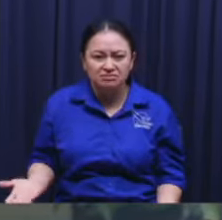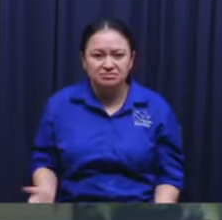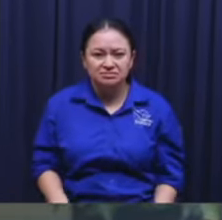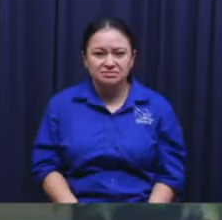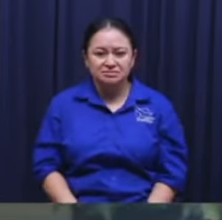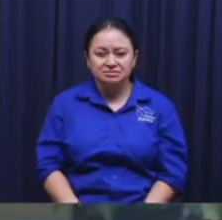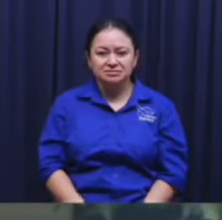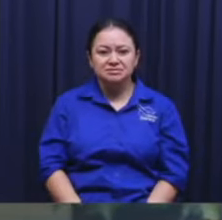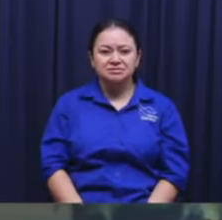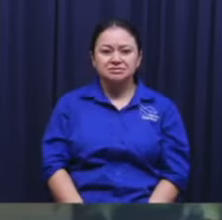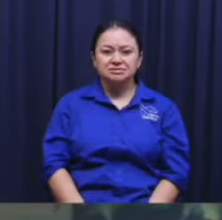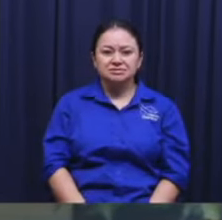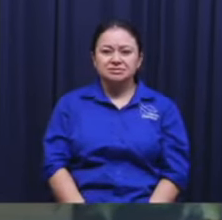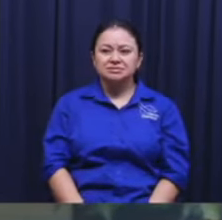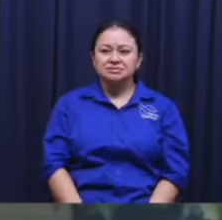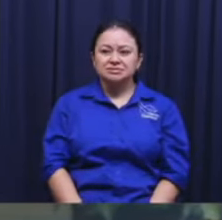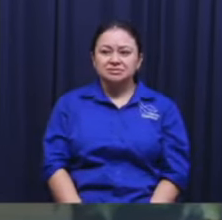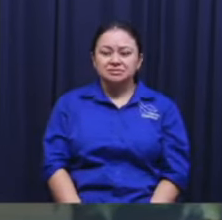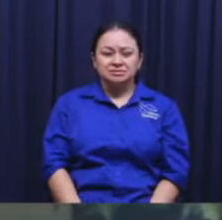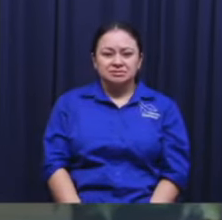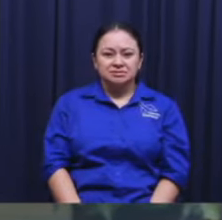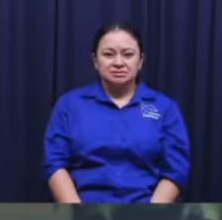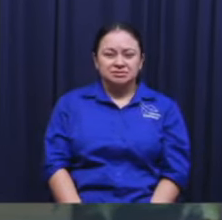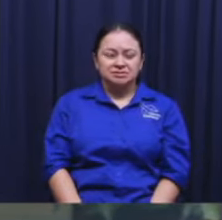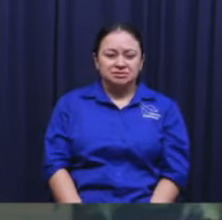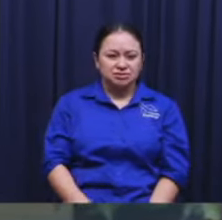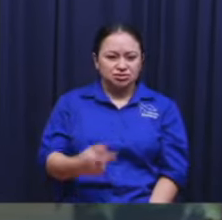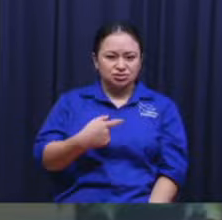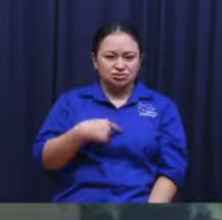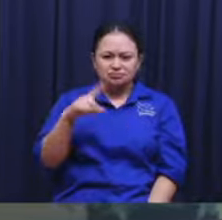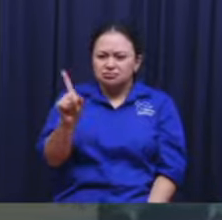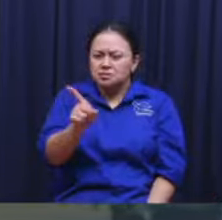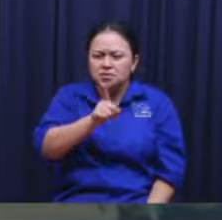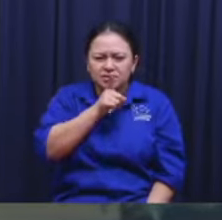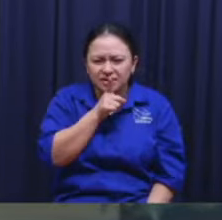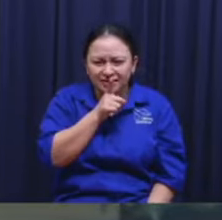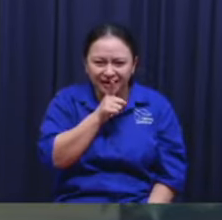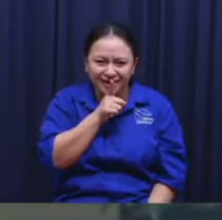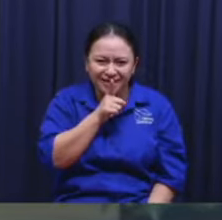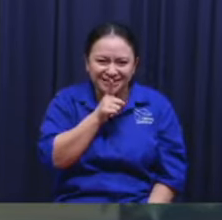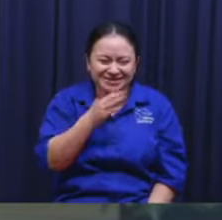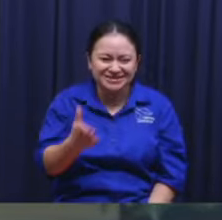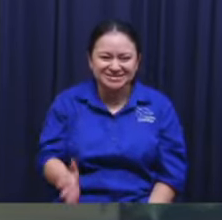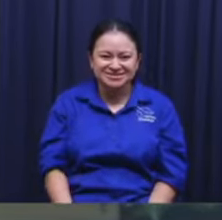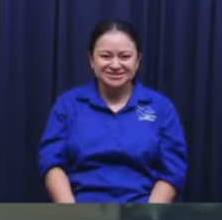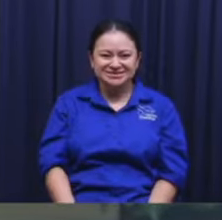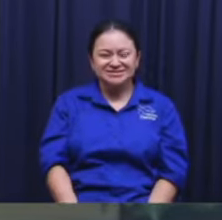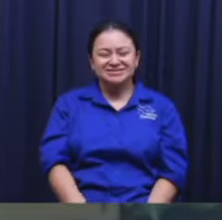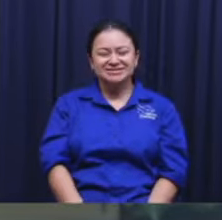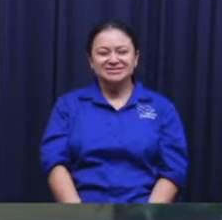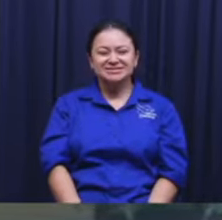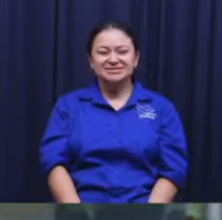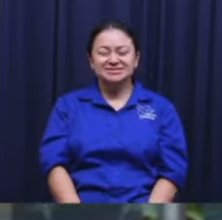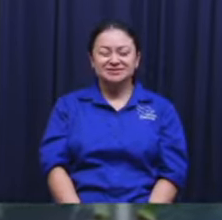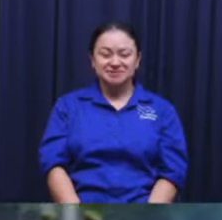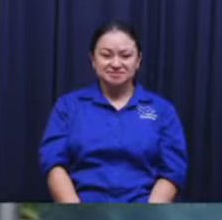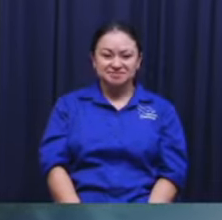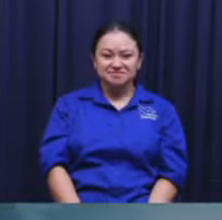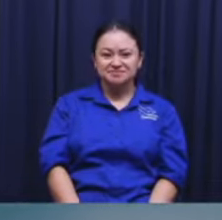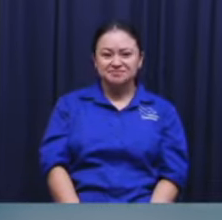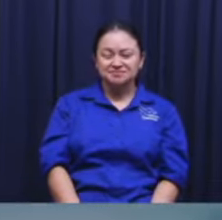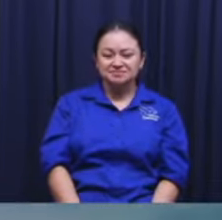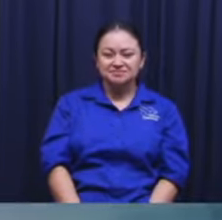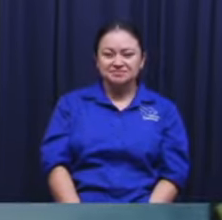Y entonces ni modo que me voy a quedar callado ante tanta insistencia, ¿verdad? Siendo poca la resistencia.